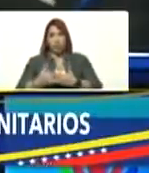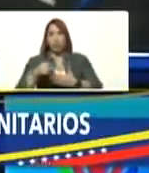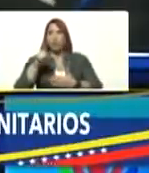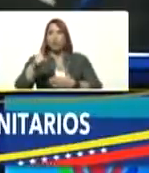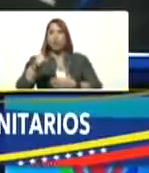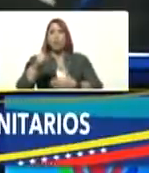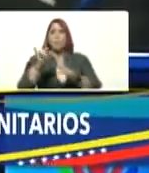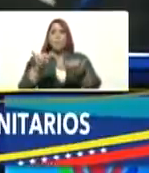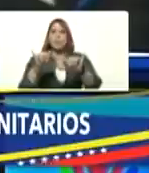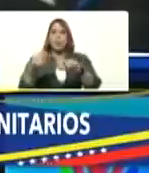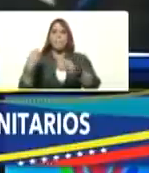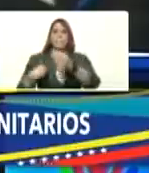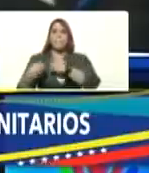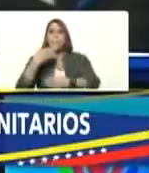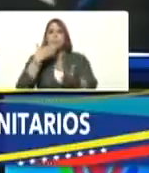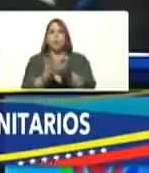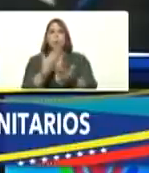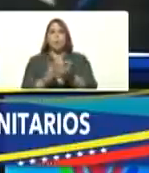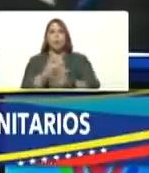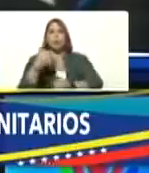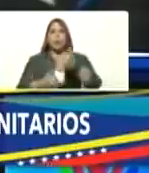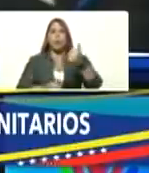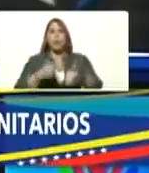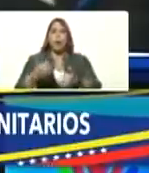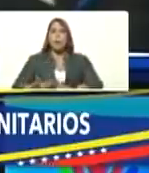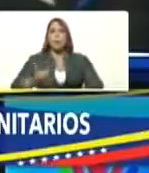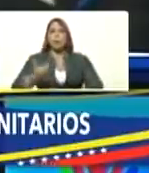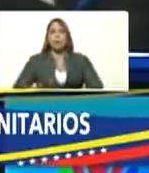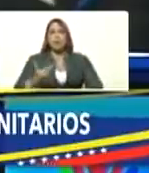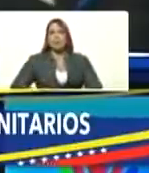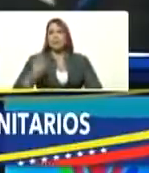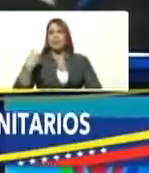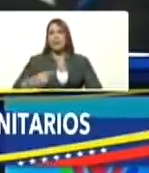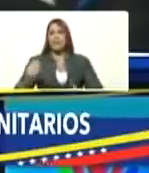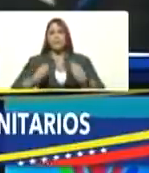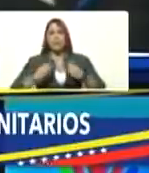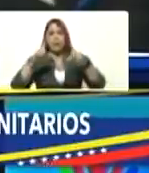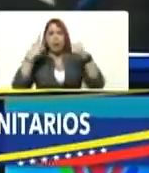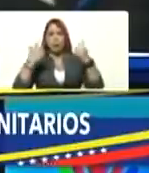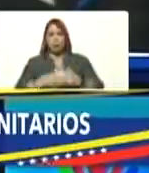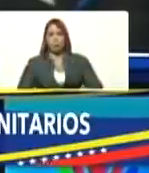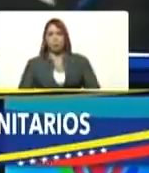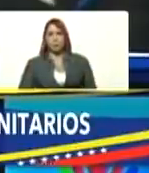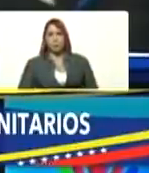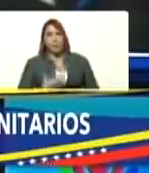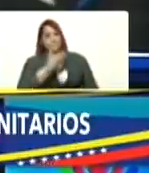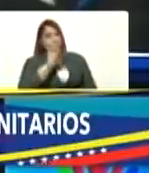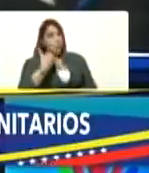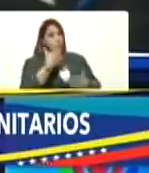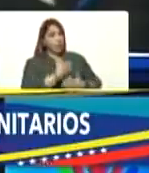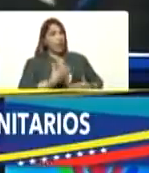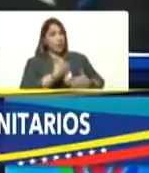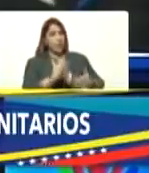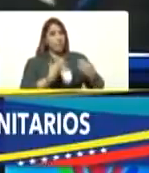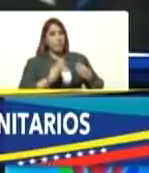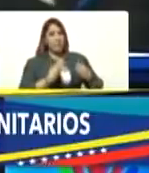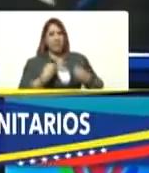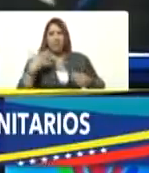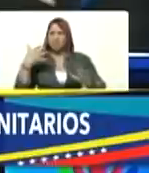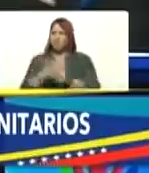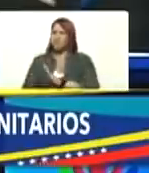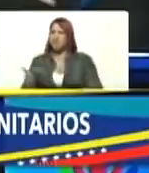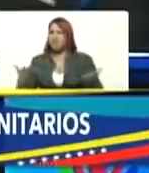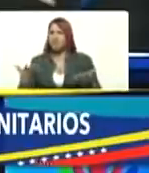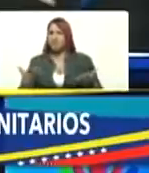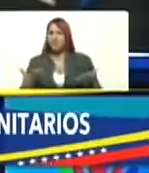propones, ¿cuál es el impacto que va a tener en la vida de La Guaira? Mejorar la calidad de vida fundamental. ¿En qué en